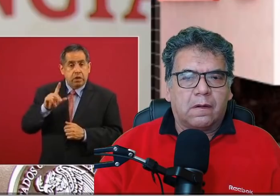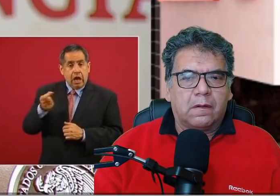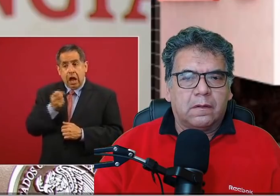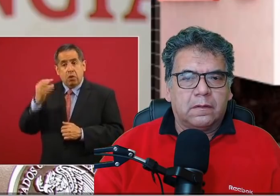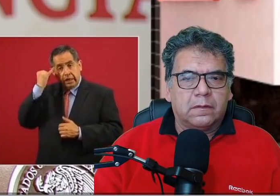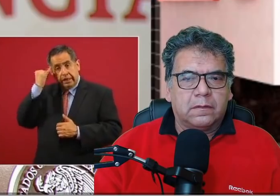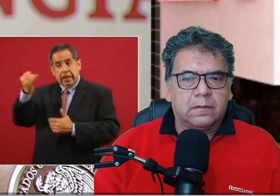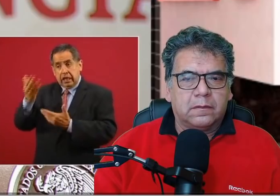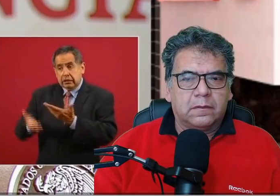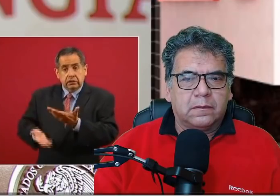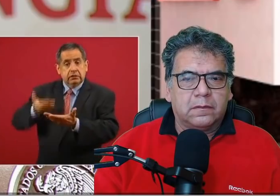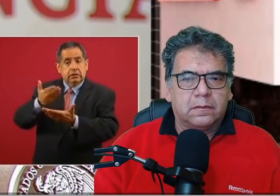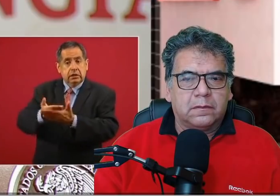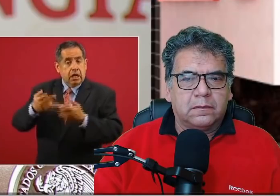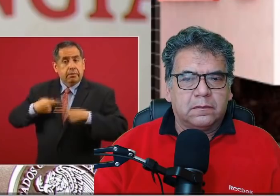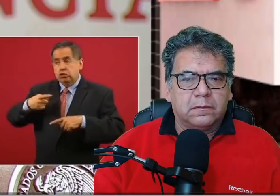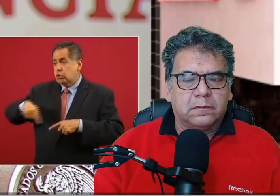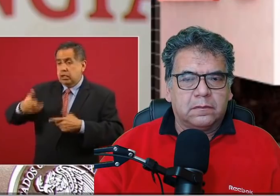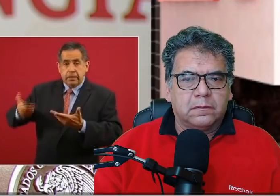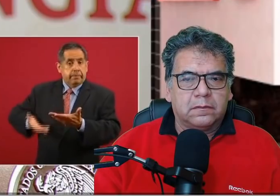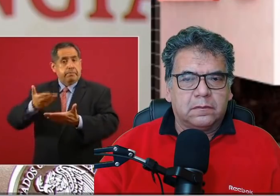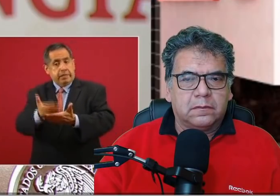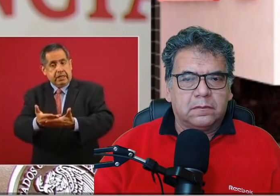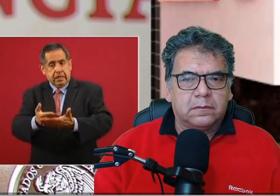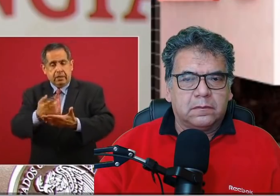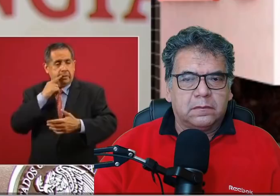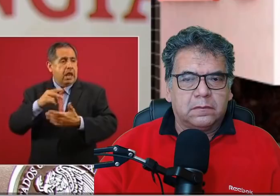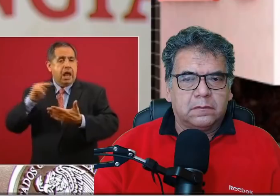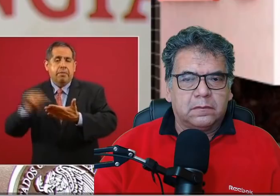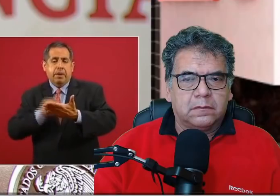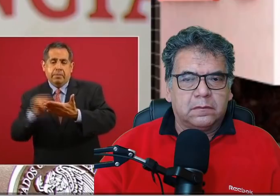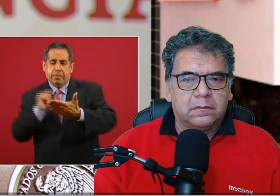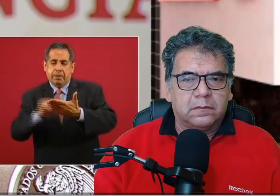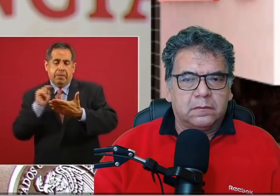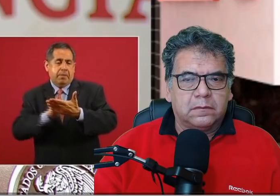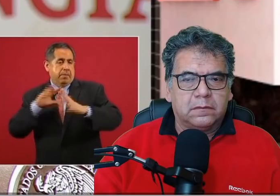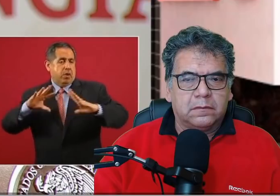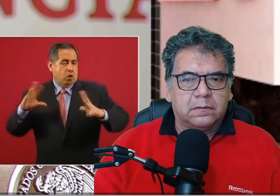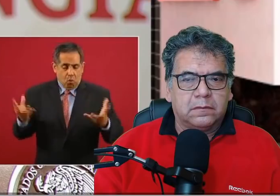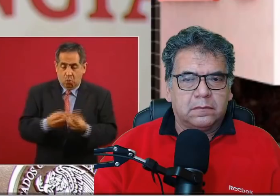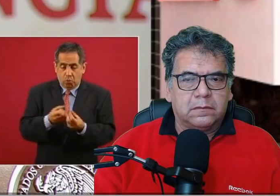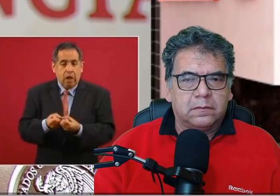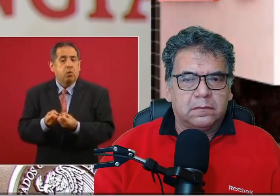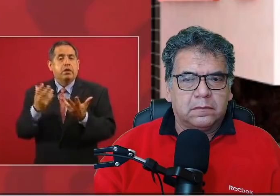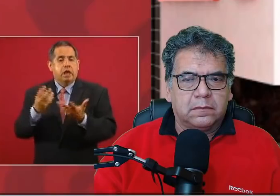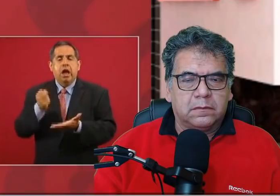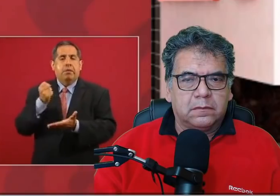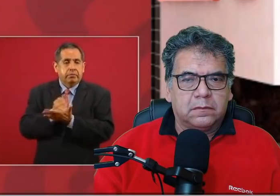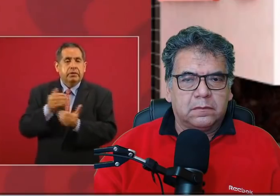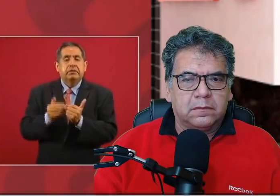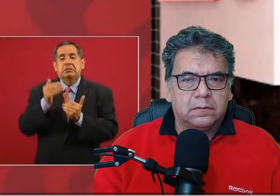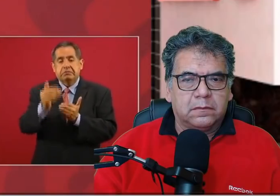iniciativas de ciudadanos para reunir las firmas, que es el primer